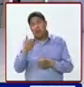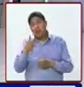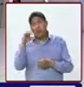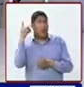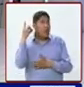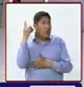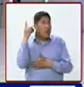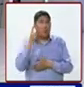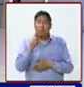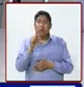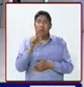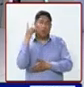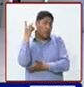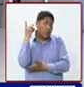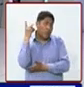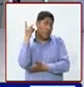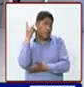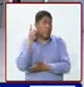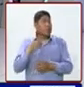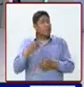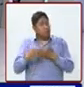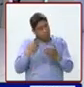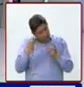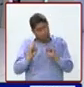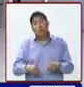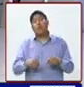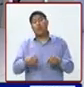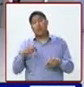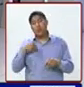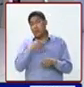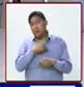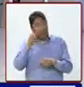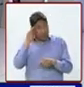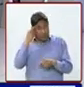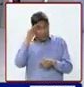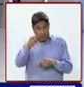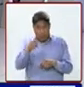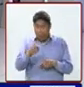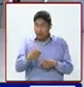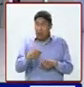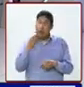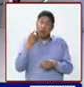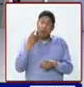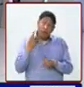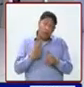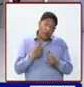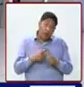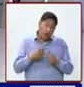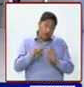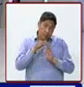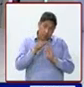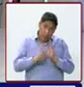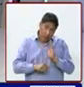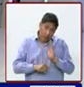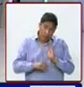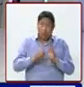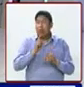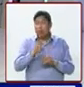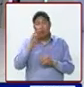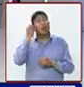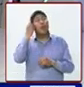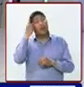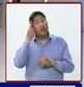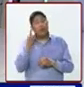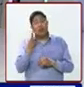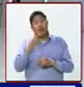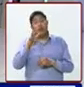pesos, de 20 pesos, vamos a llegar al monto que necesita. Imagínese usted, una primera intervención, que según lo que hemos entendido